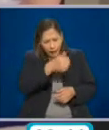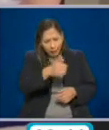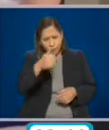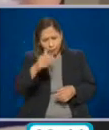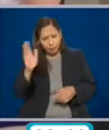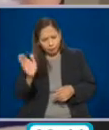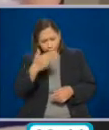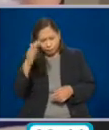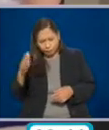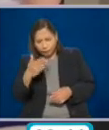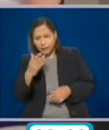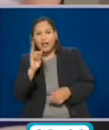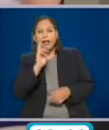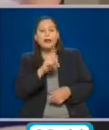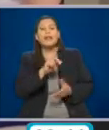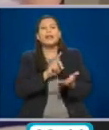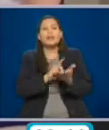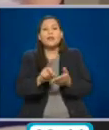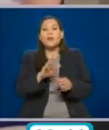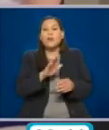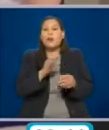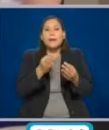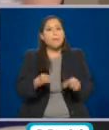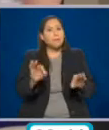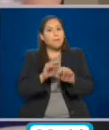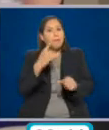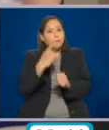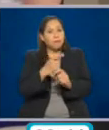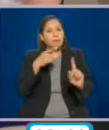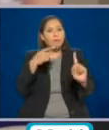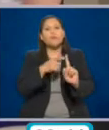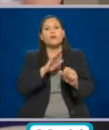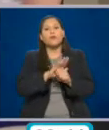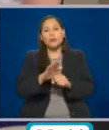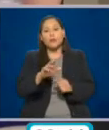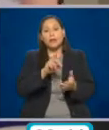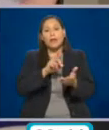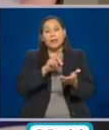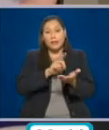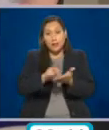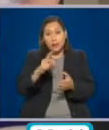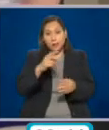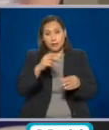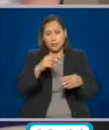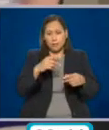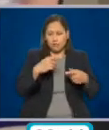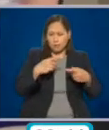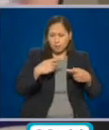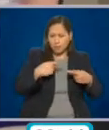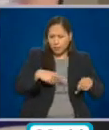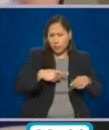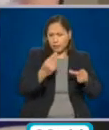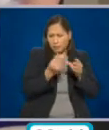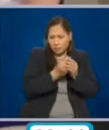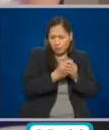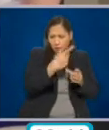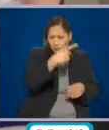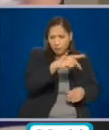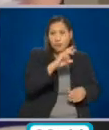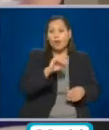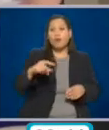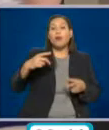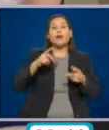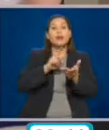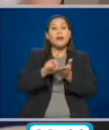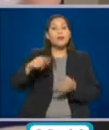es el derecho que prevalece, el derecho a la protección de datos personales de alguna persona en lo particular o el derecho de la